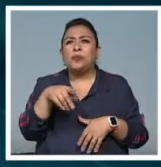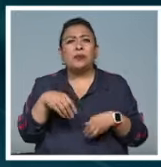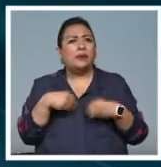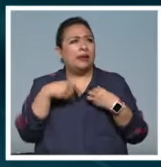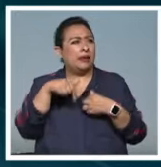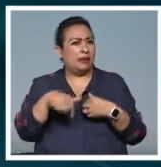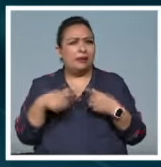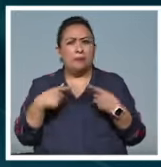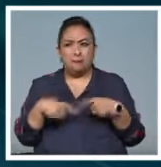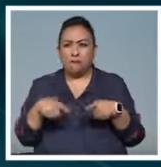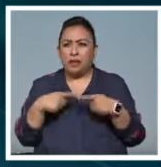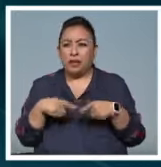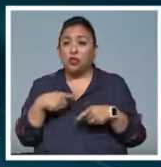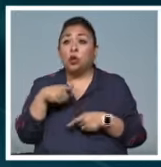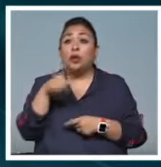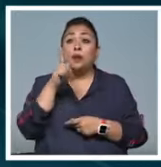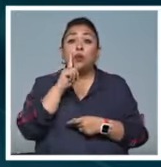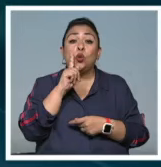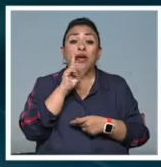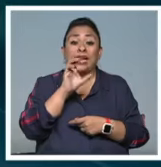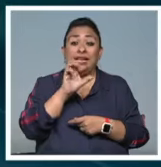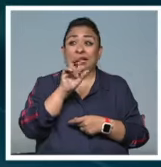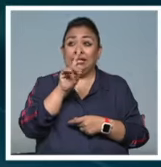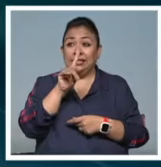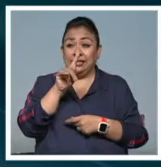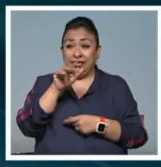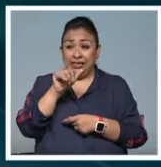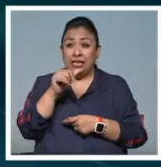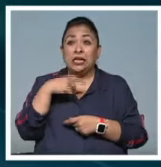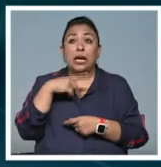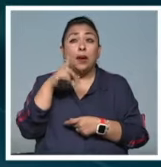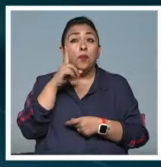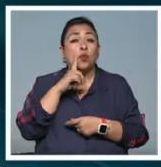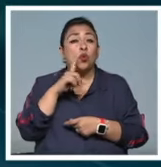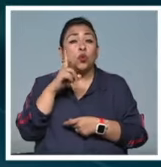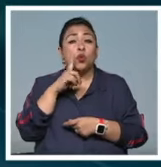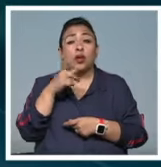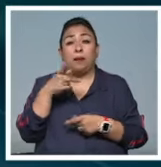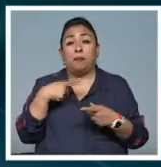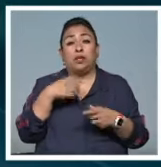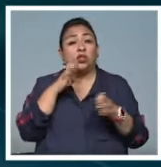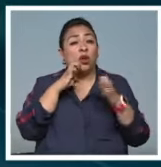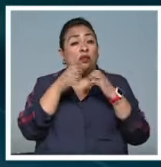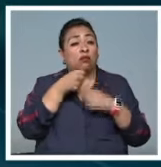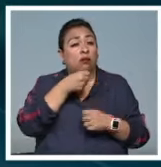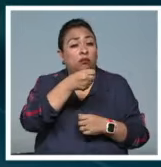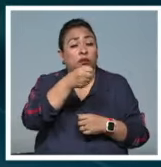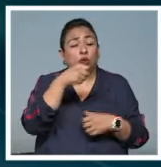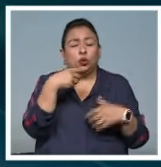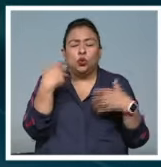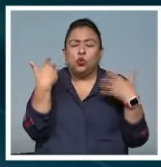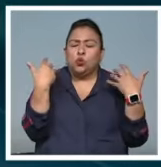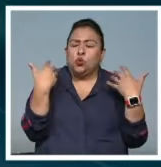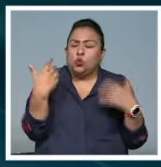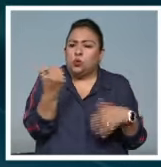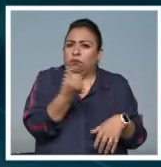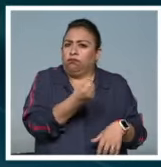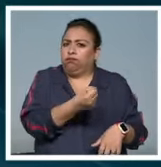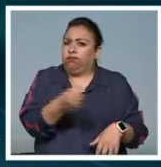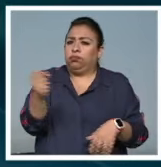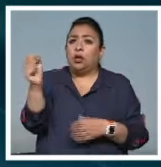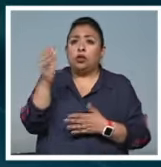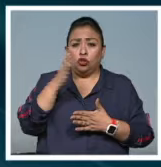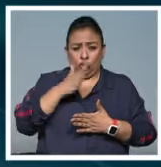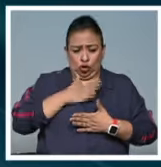nuestra gente. Cristina era una mujer y una entrevistadora excepcional. Yo y